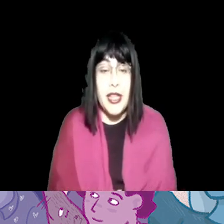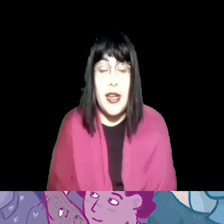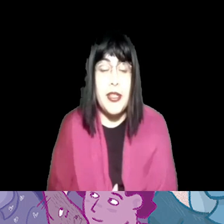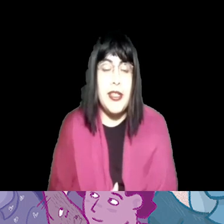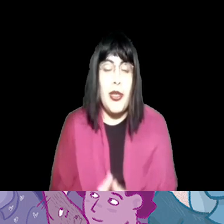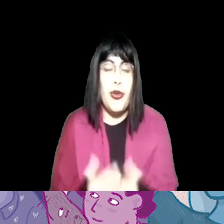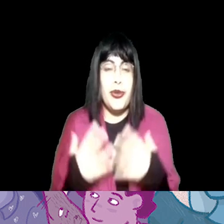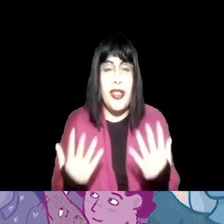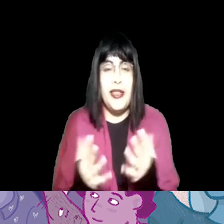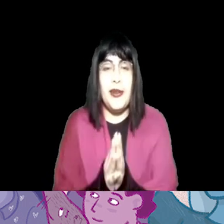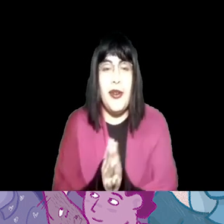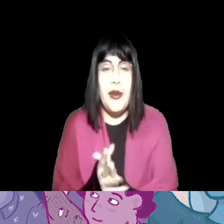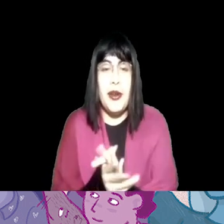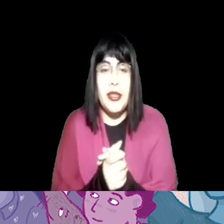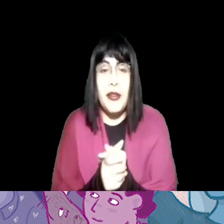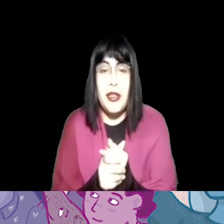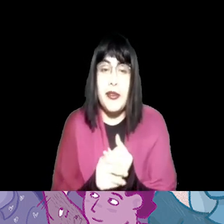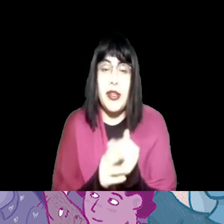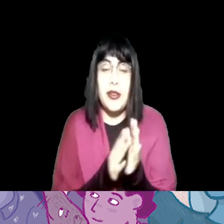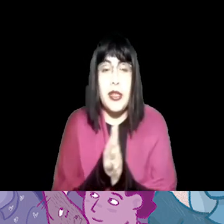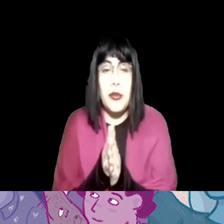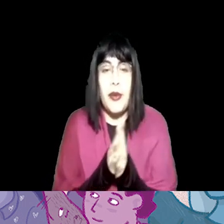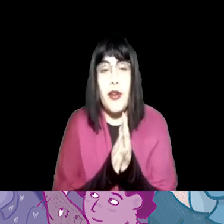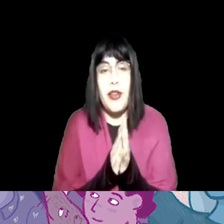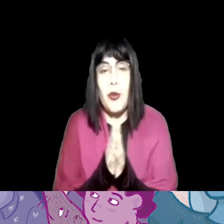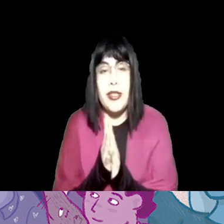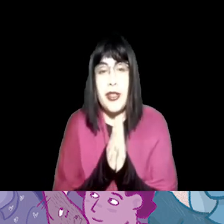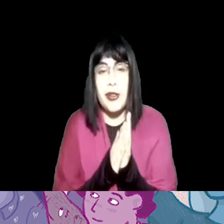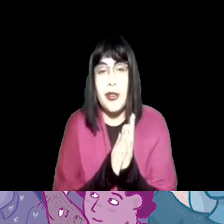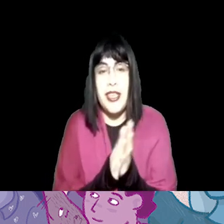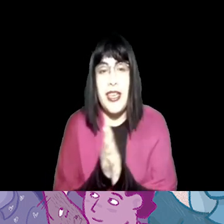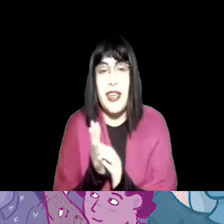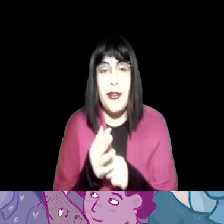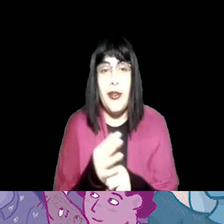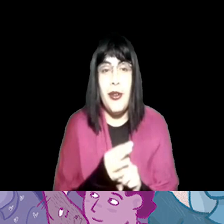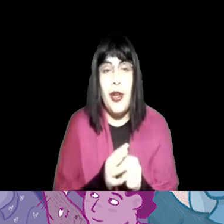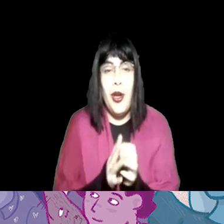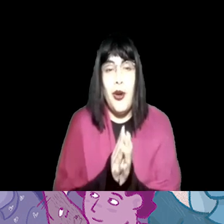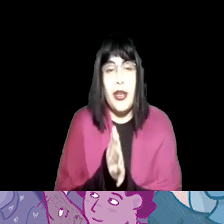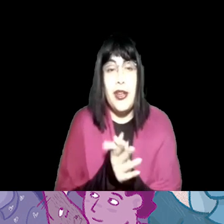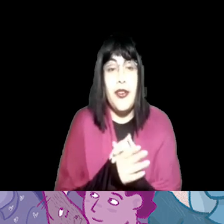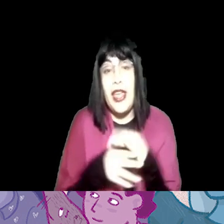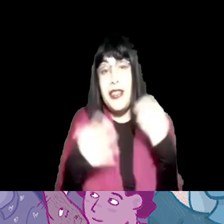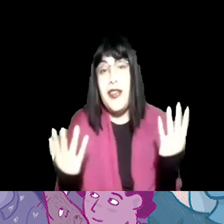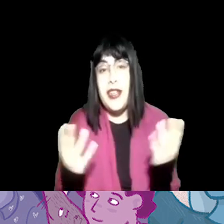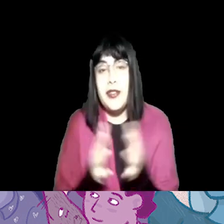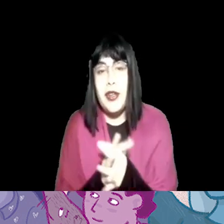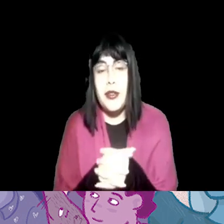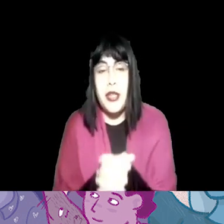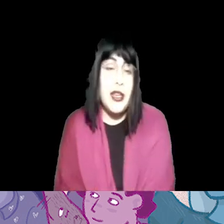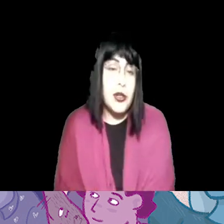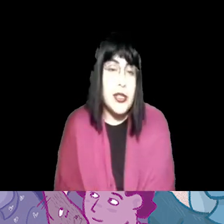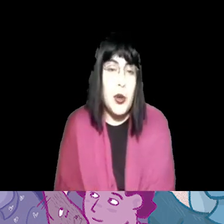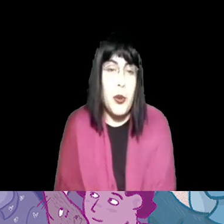Qué importante el aporte de estas dos unidades que no nos habíamos comentado, y sobre esto último vamos a ver cuáles son estos talleres o qué novedades se vienen